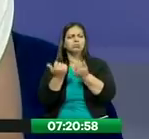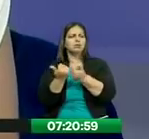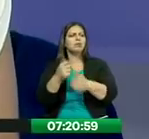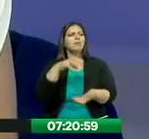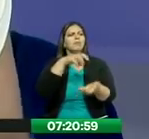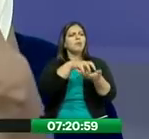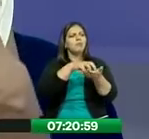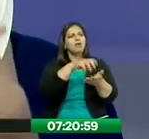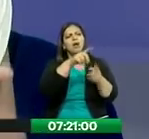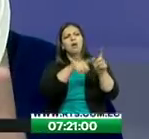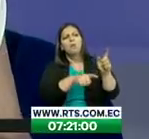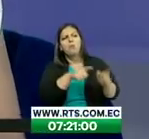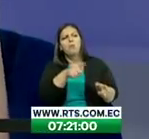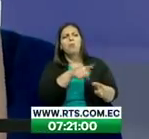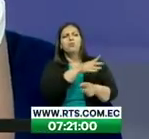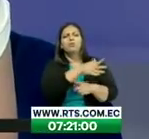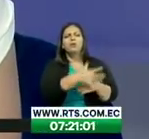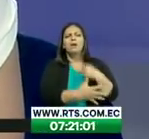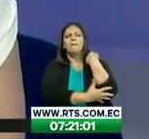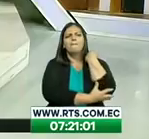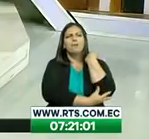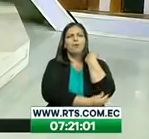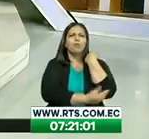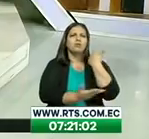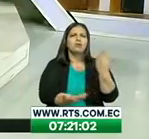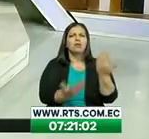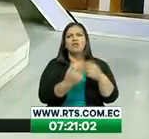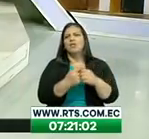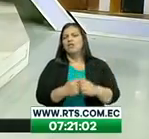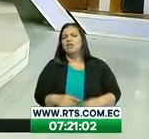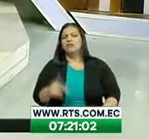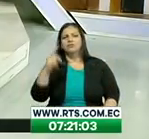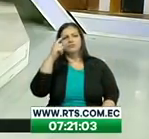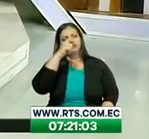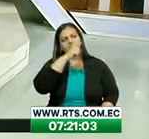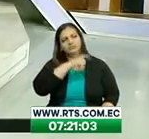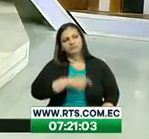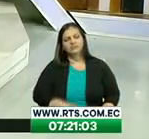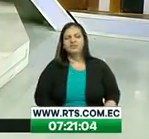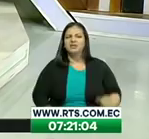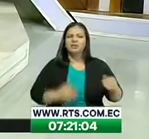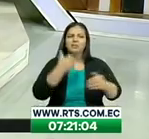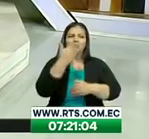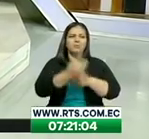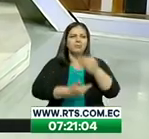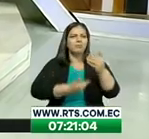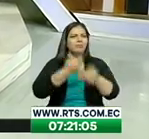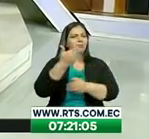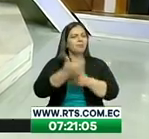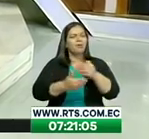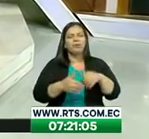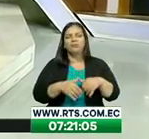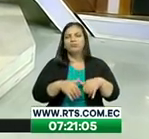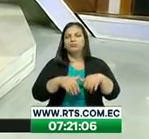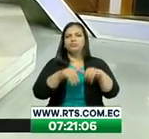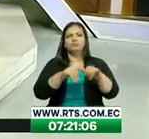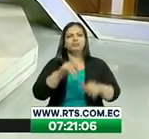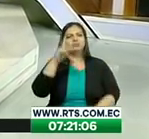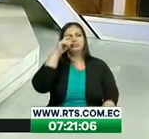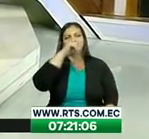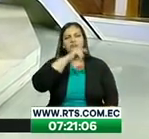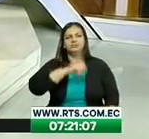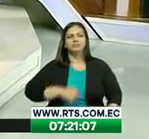que es difícil, es como un candado en la asamblea. Es un proceso en todo caso. Es un proceso largo en ese sentido. Listo, sí. Muchísimas gracias por su presencia.